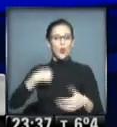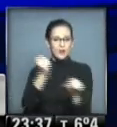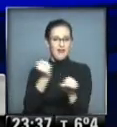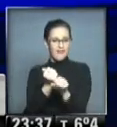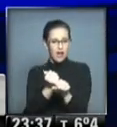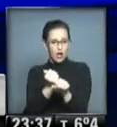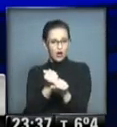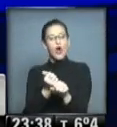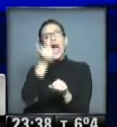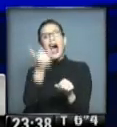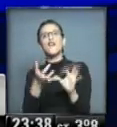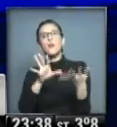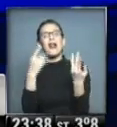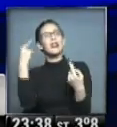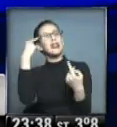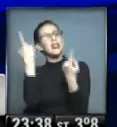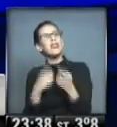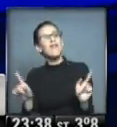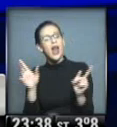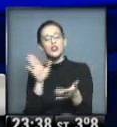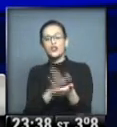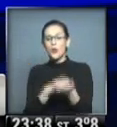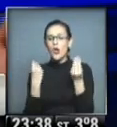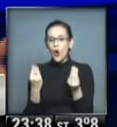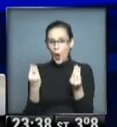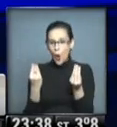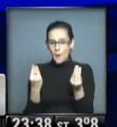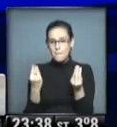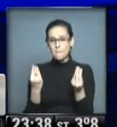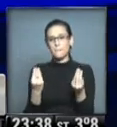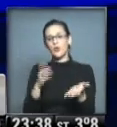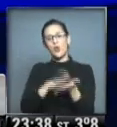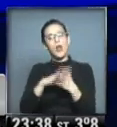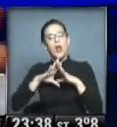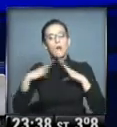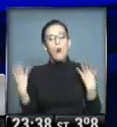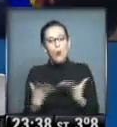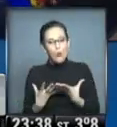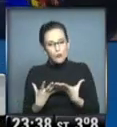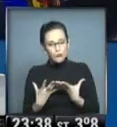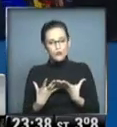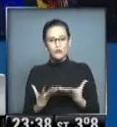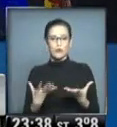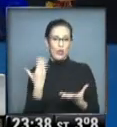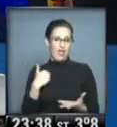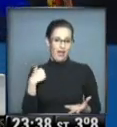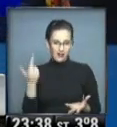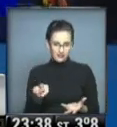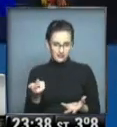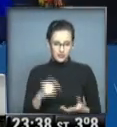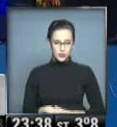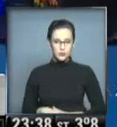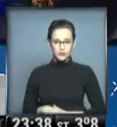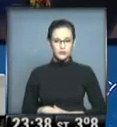con respecto a, bueno, de qué manera se empieza a retratar este mundo ahora en el arte argentino? Sí, yo